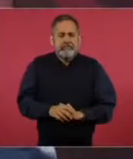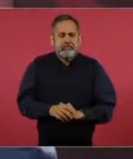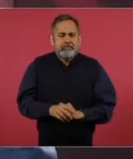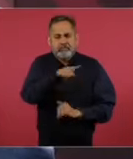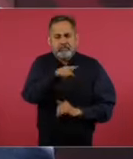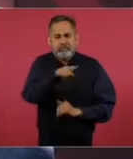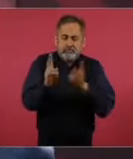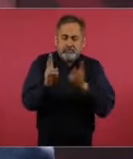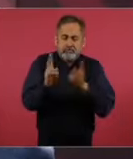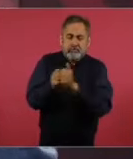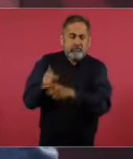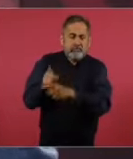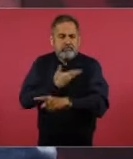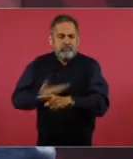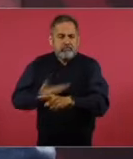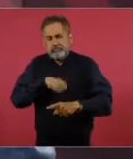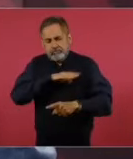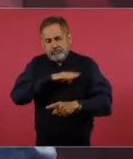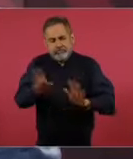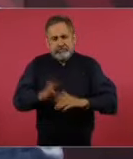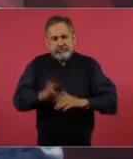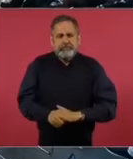que ellos hablen con la presidenta.